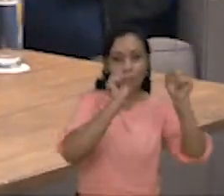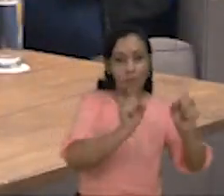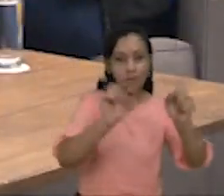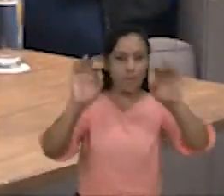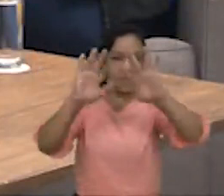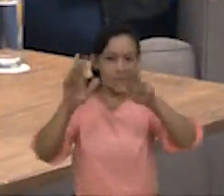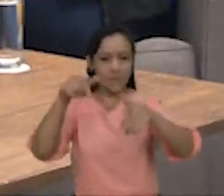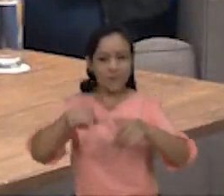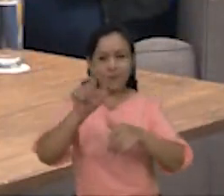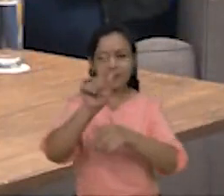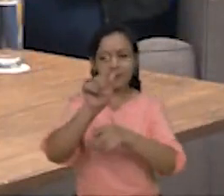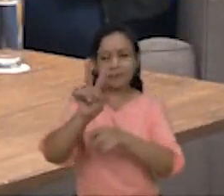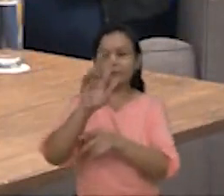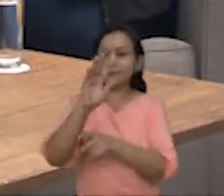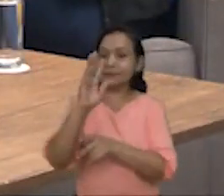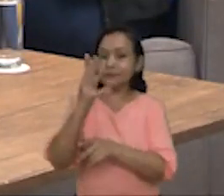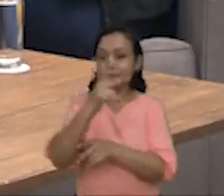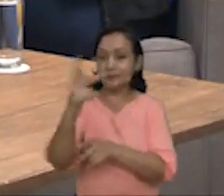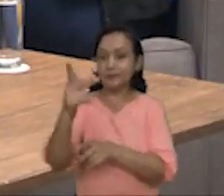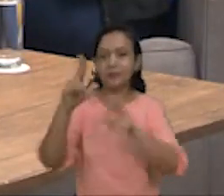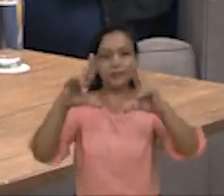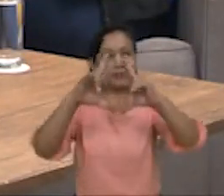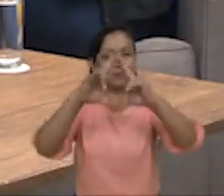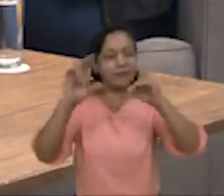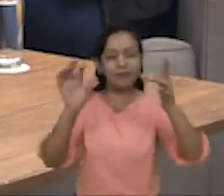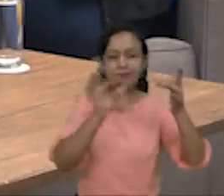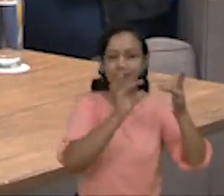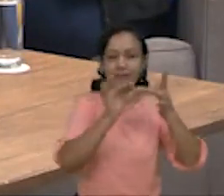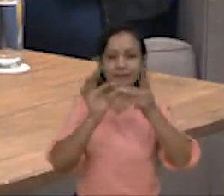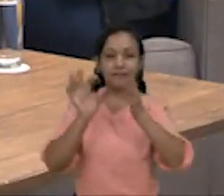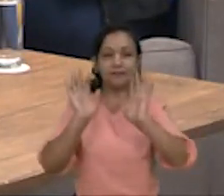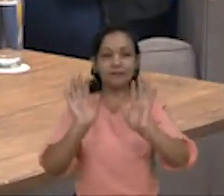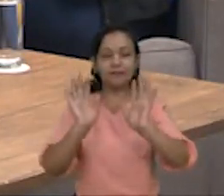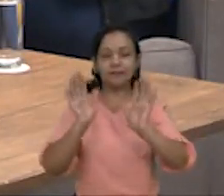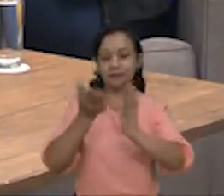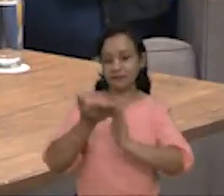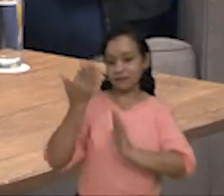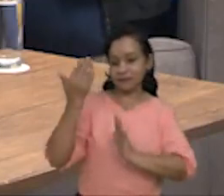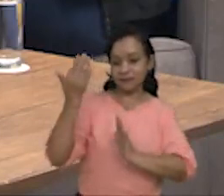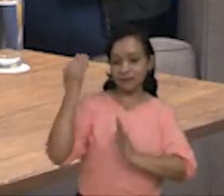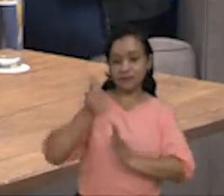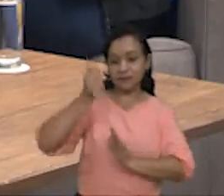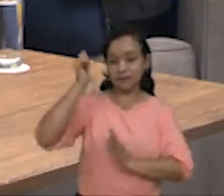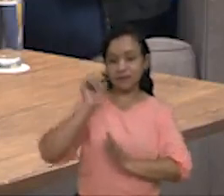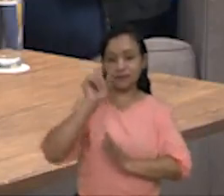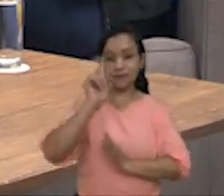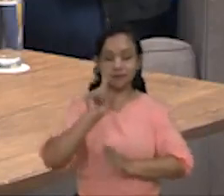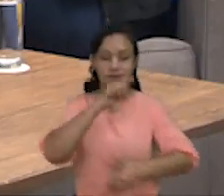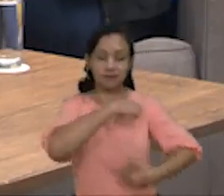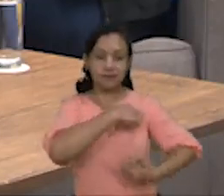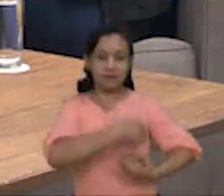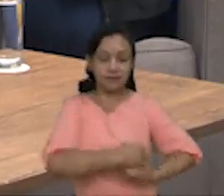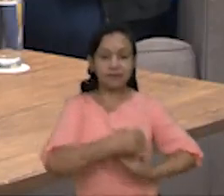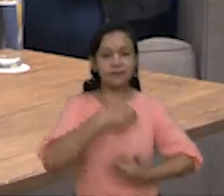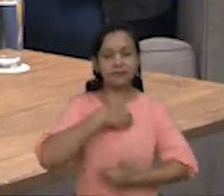este canal, Canal Parlamentario, el único en Nicaragua. Que estuvimos celebrando ayer primero de marzo el día nuestro,